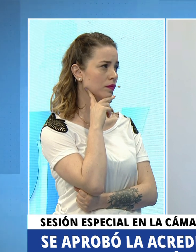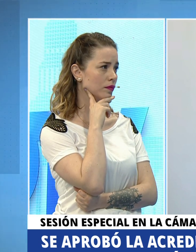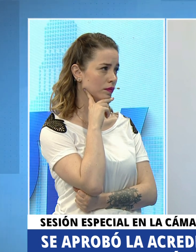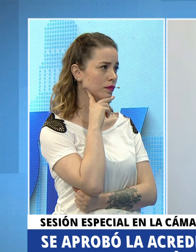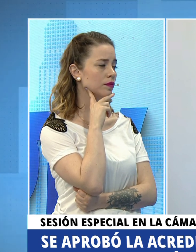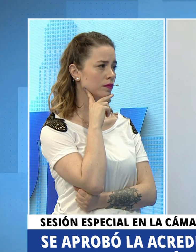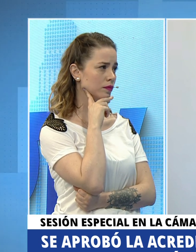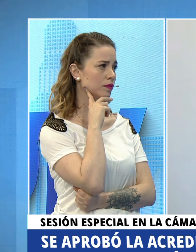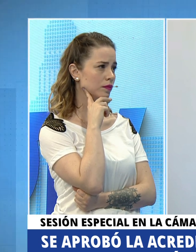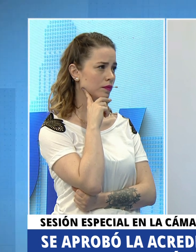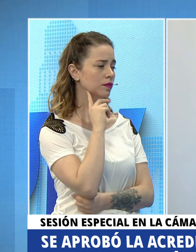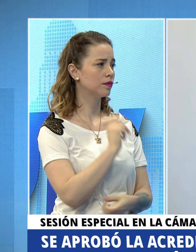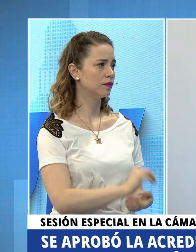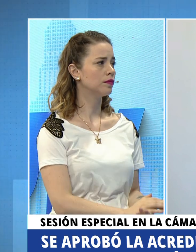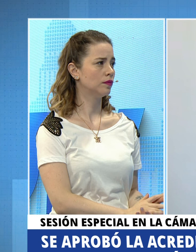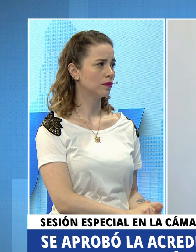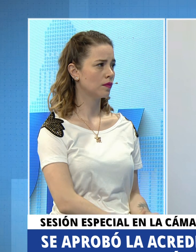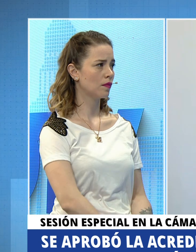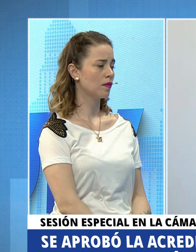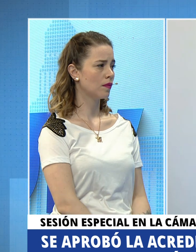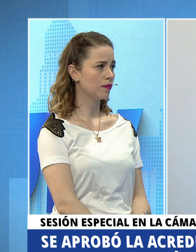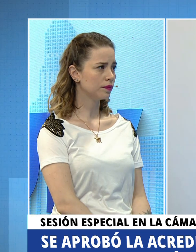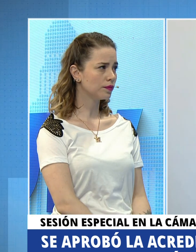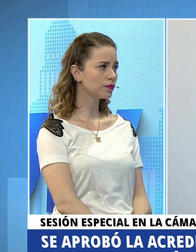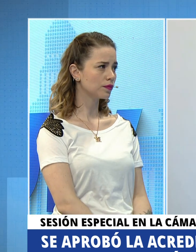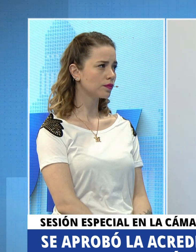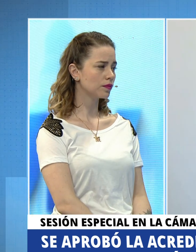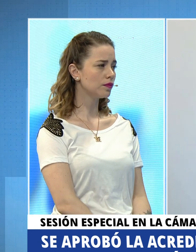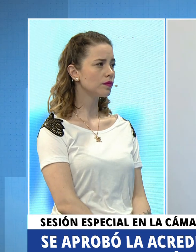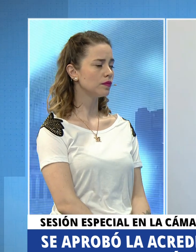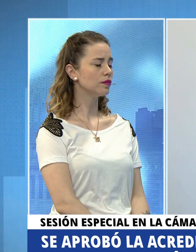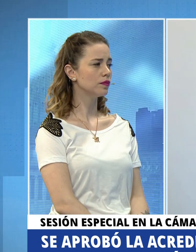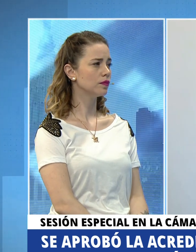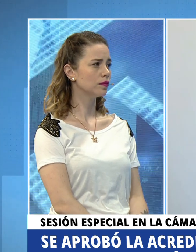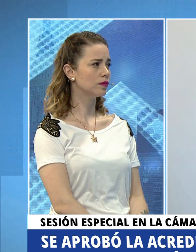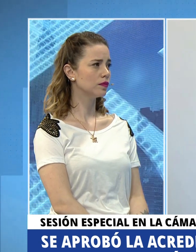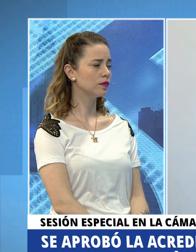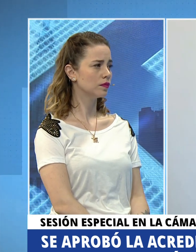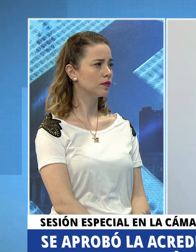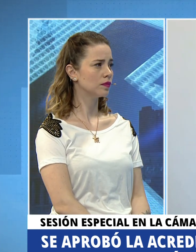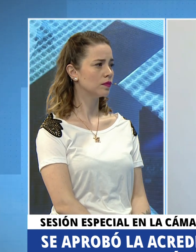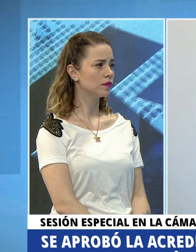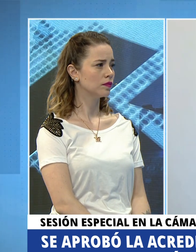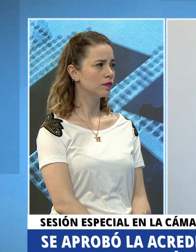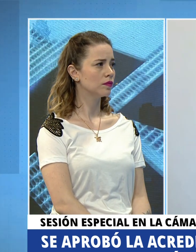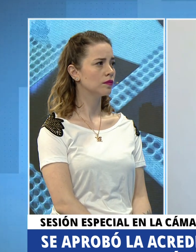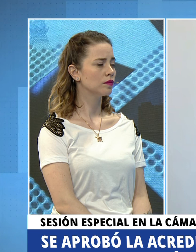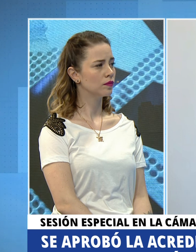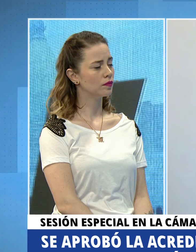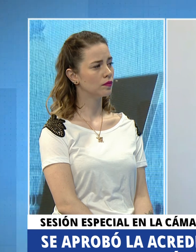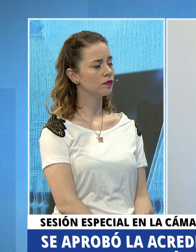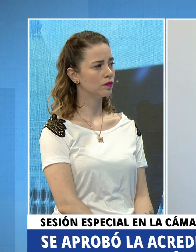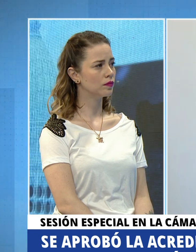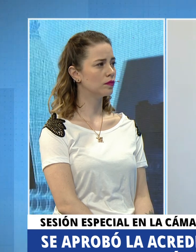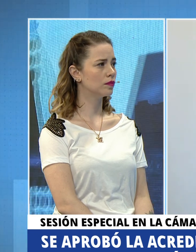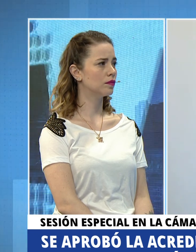o más. Y en ese no puede contar con ese dinero y por lo tanto quizás se